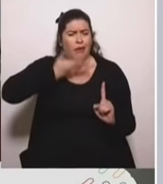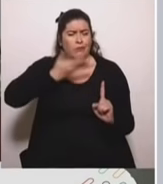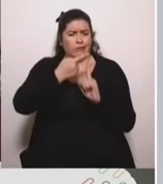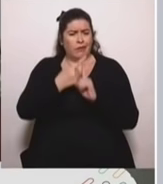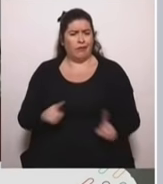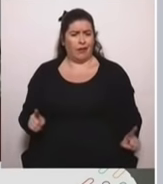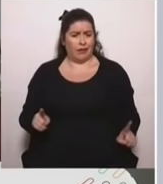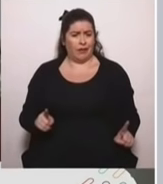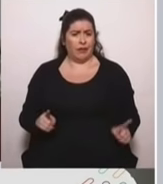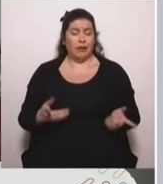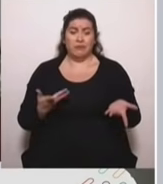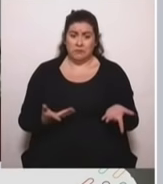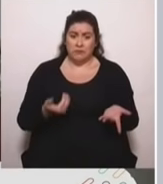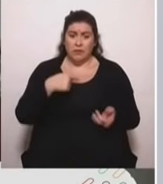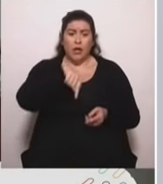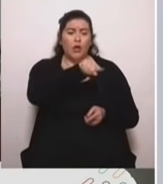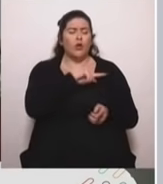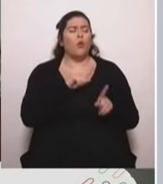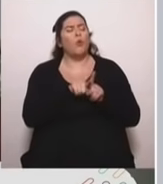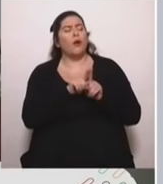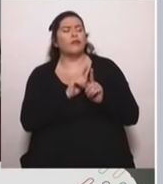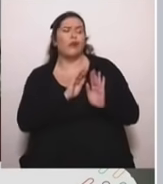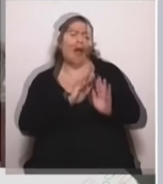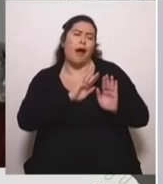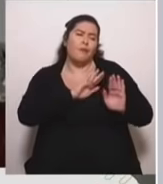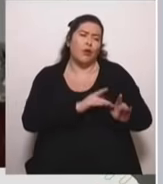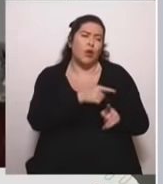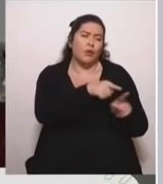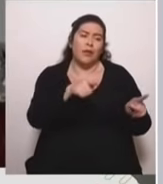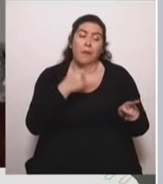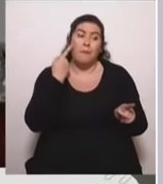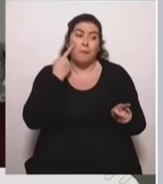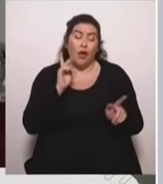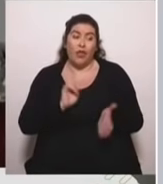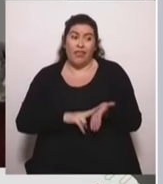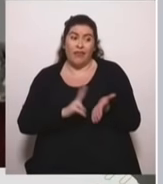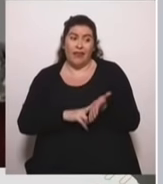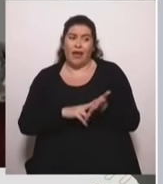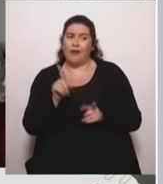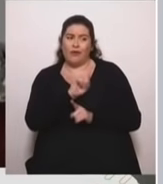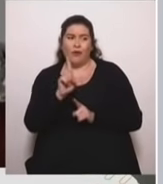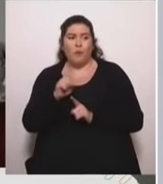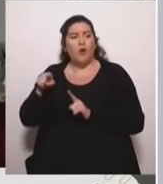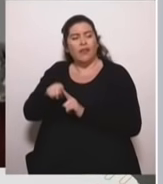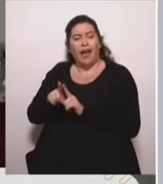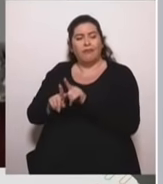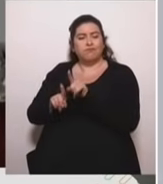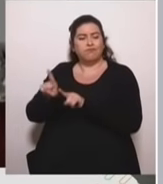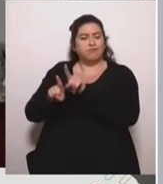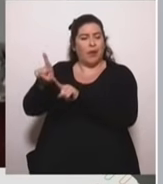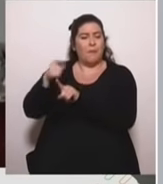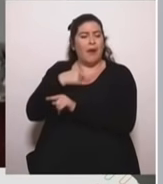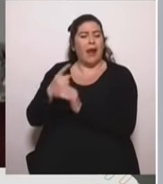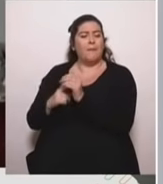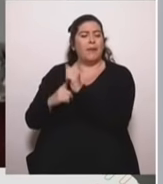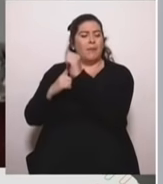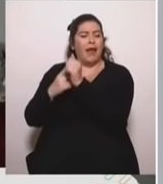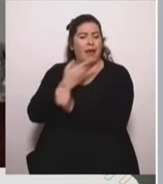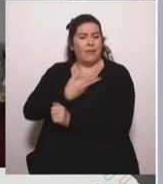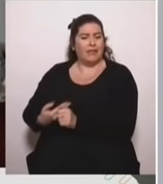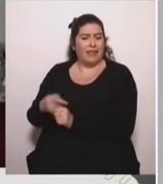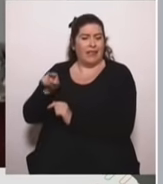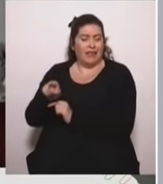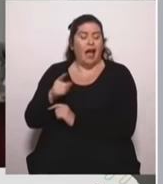más clara posible, de tal forma que todos quienes nos están escuchando puedan entenderlo. Es evidente que las